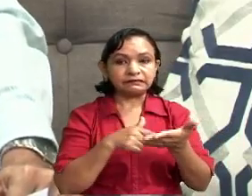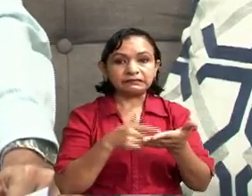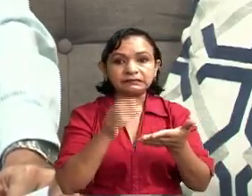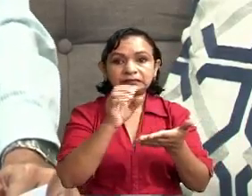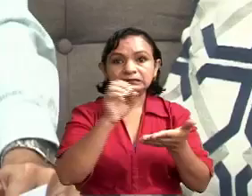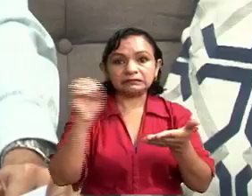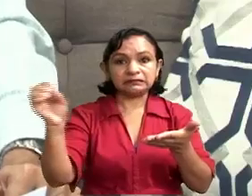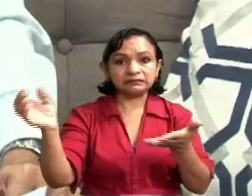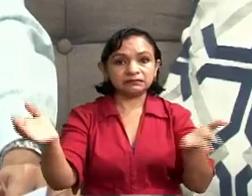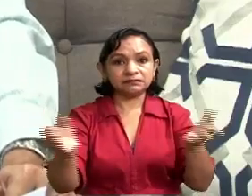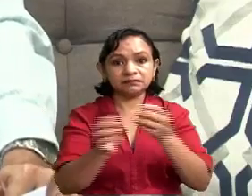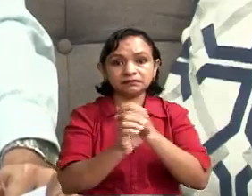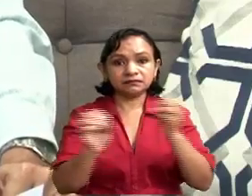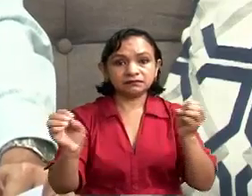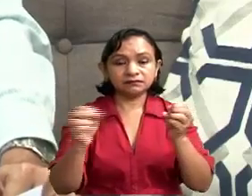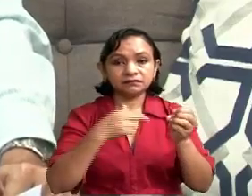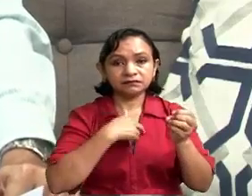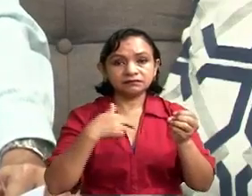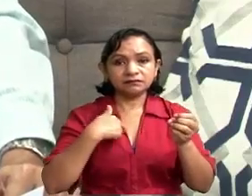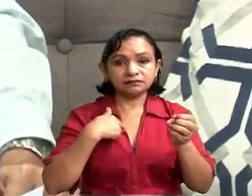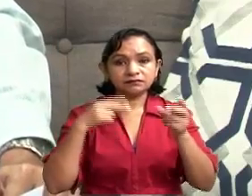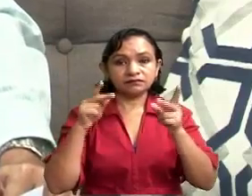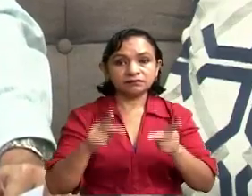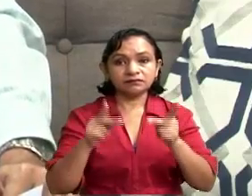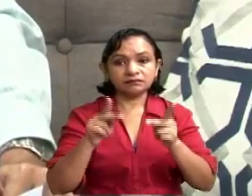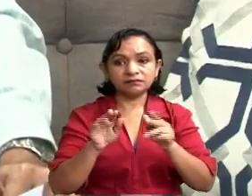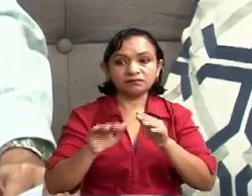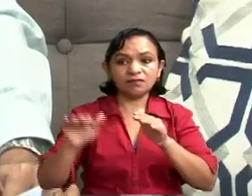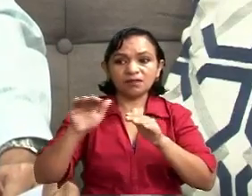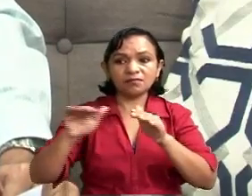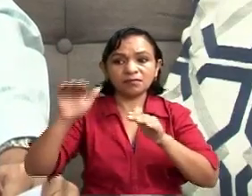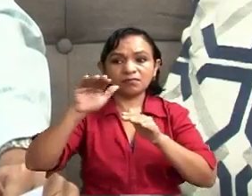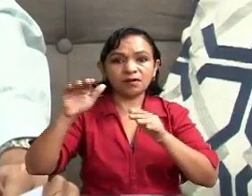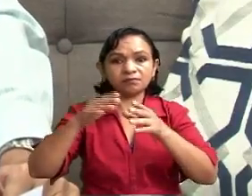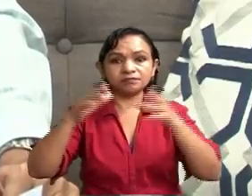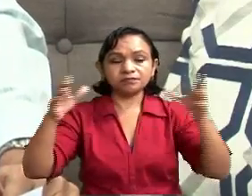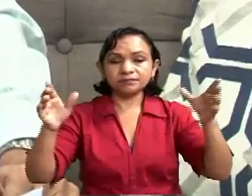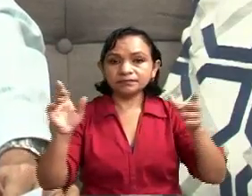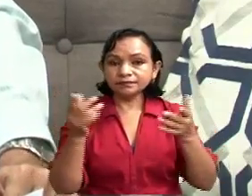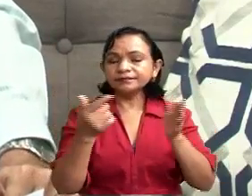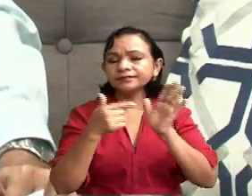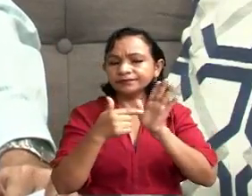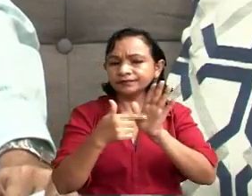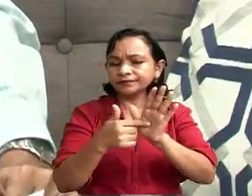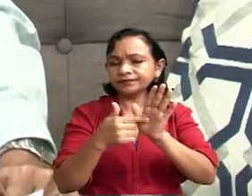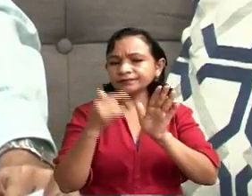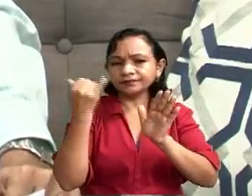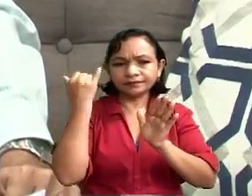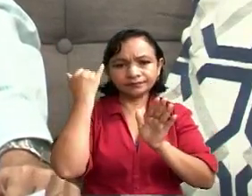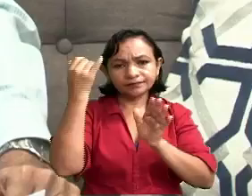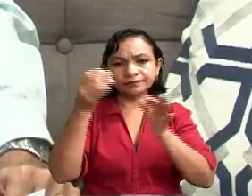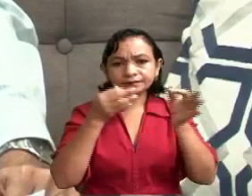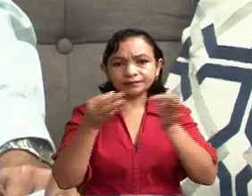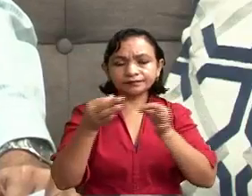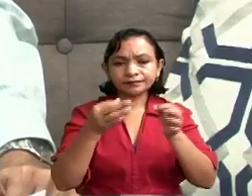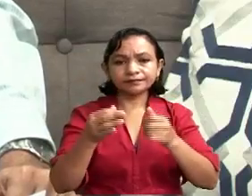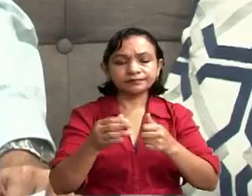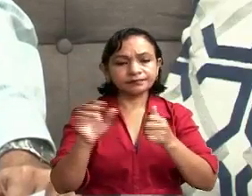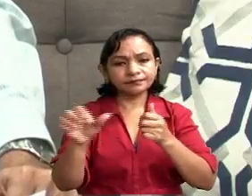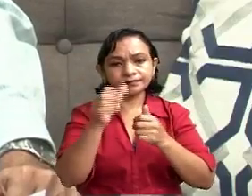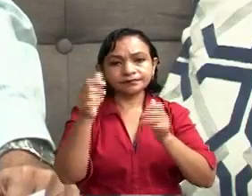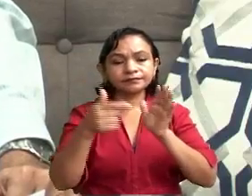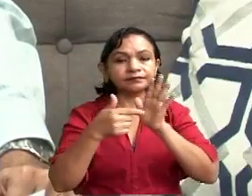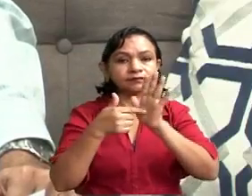no contribuye a estimular los fenómenos inflacionarios. Entonces, eso, por ejemplo, para darte una cosa. Te doy otro